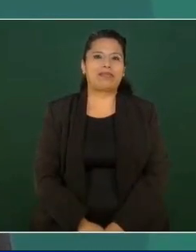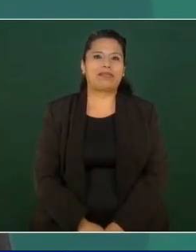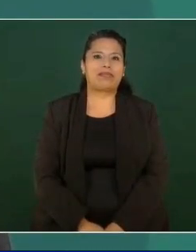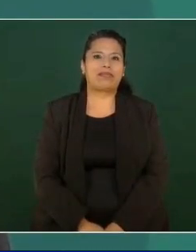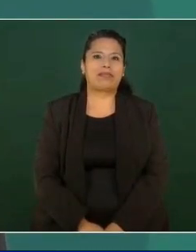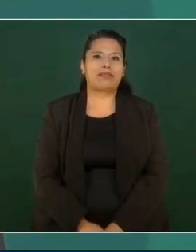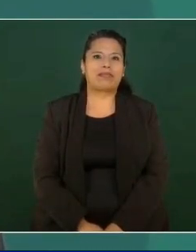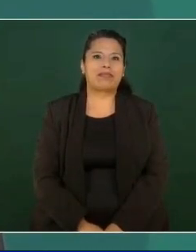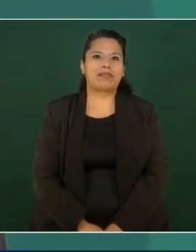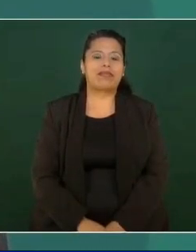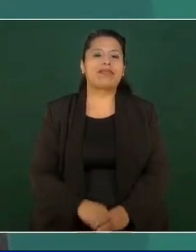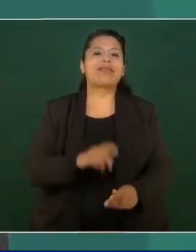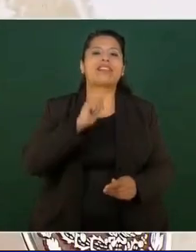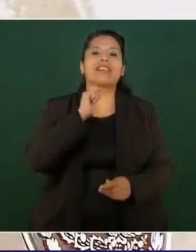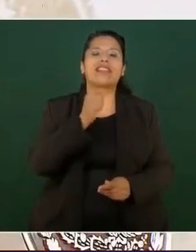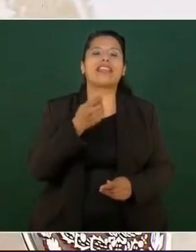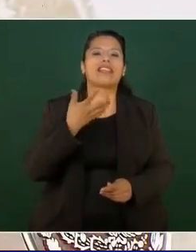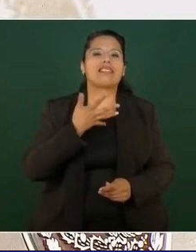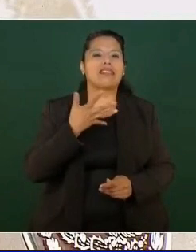frutas podridas